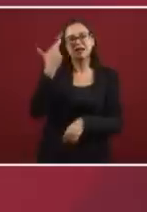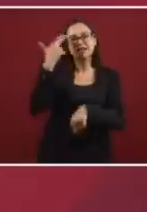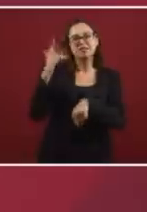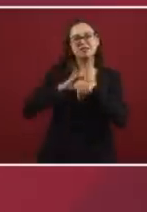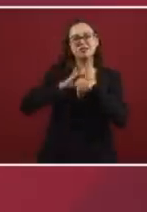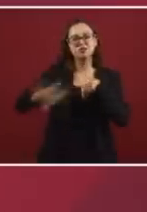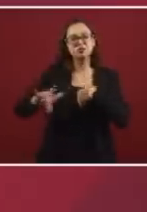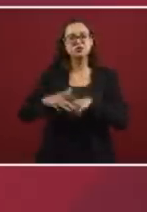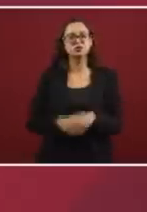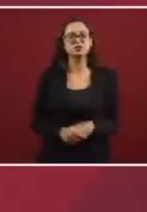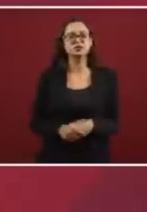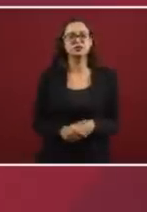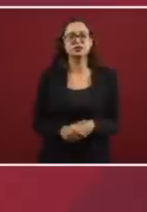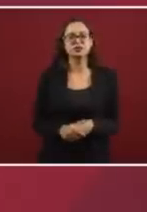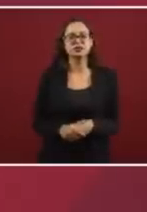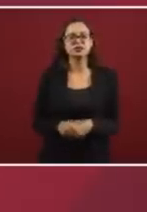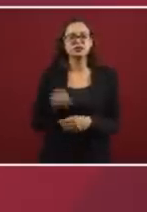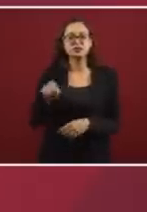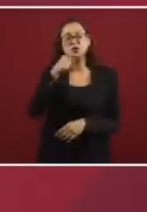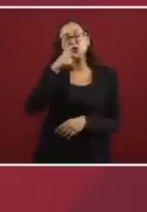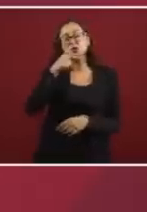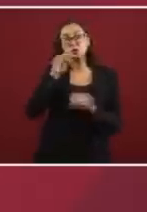como diría el niño inocente